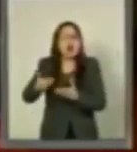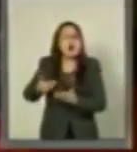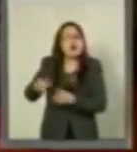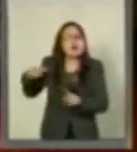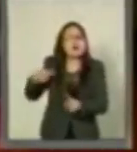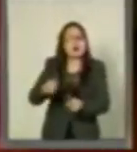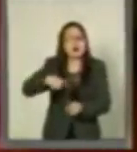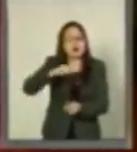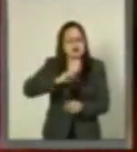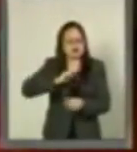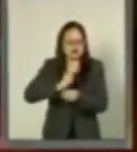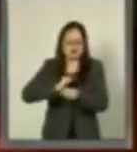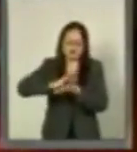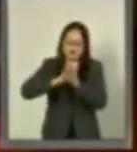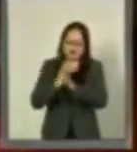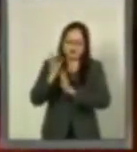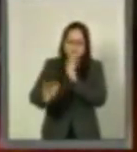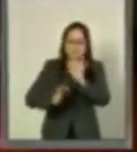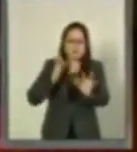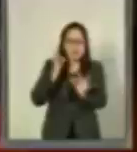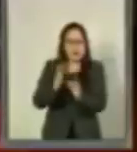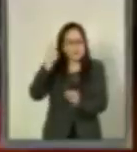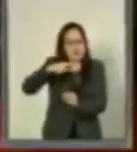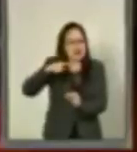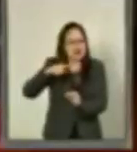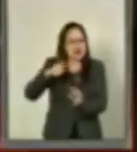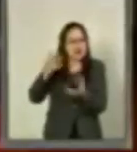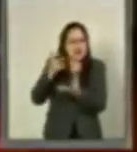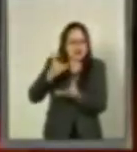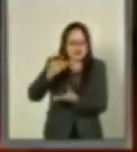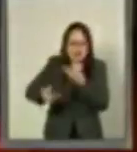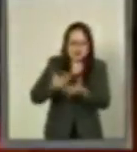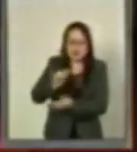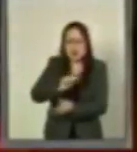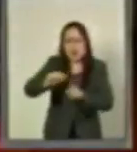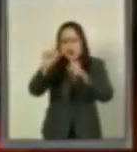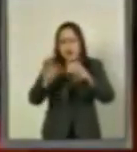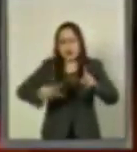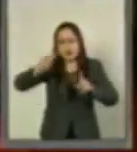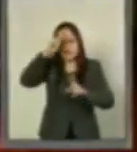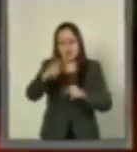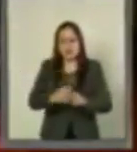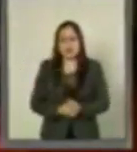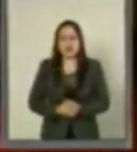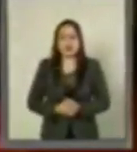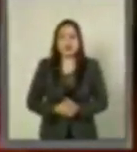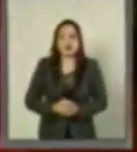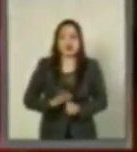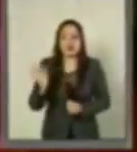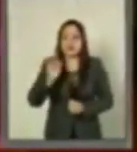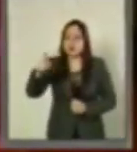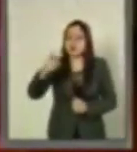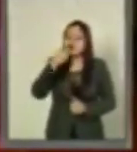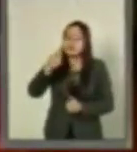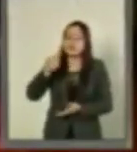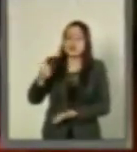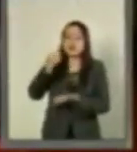que nos tocó consolidar para el servicio del país. Y cuando usted habla de